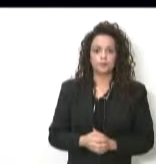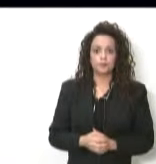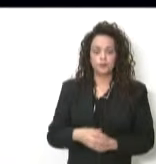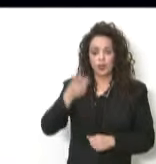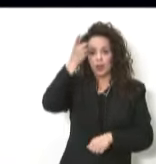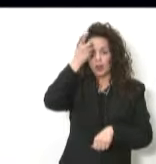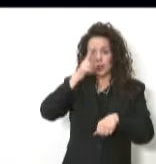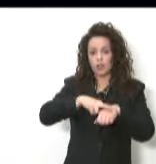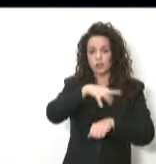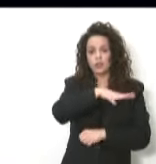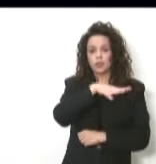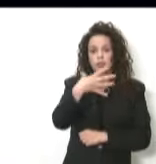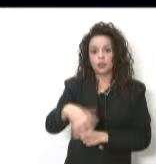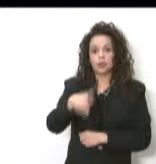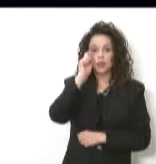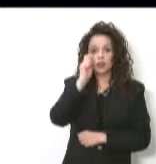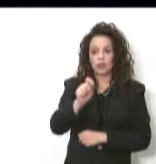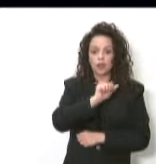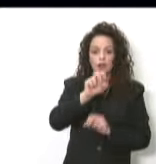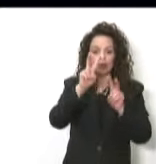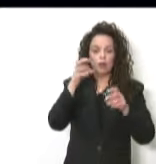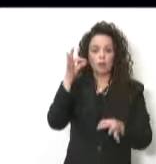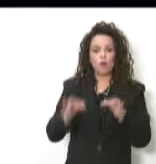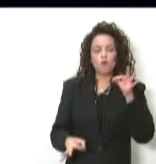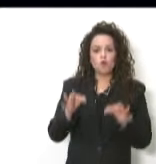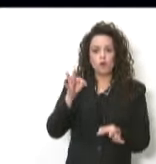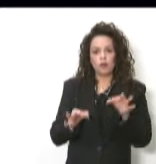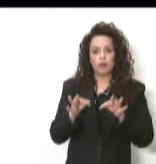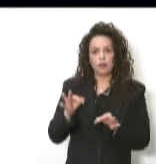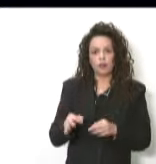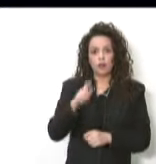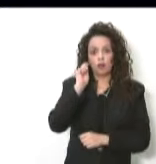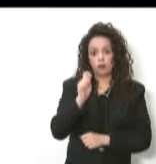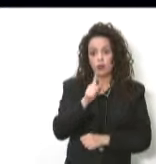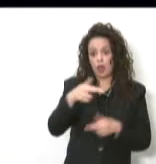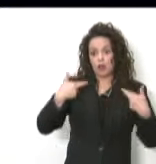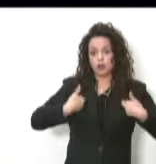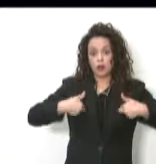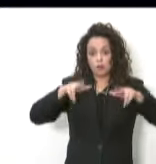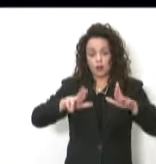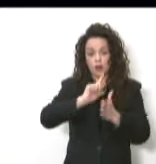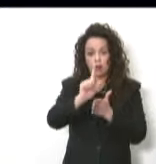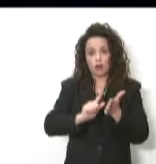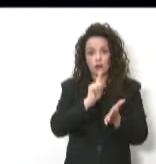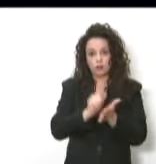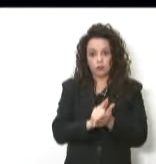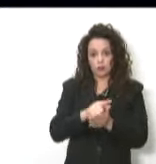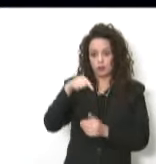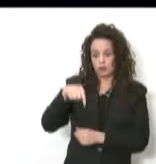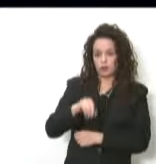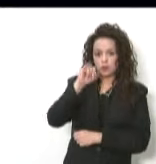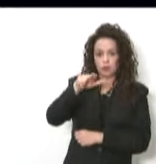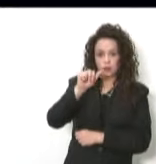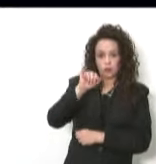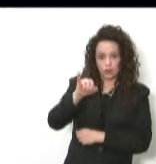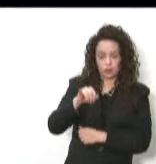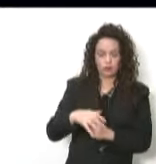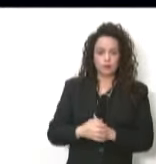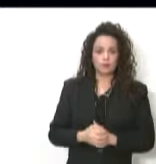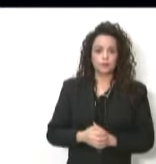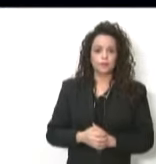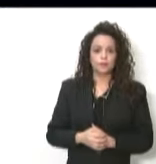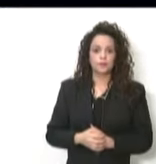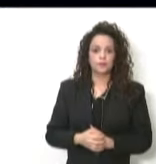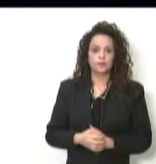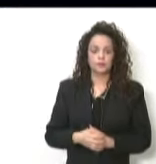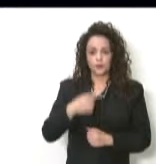director general de Asuntos Jurídicos como representante legal del Instituto Nacional de Transparencia, Acceso a la Información